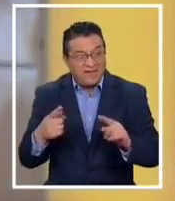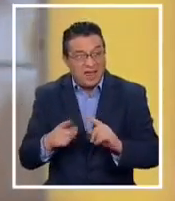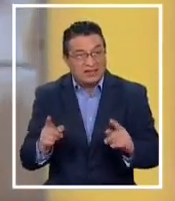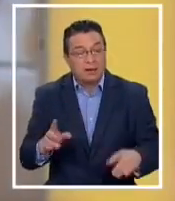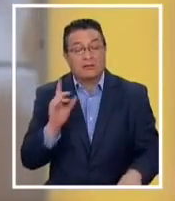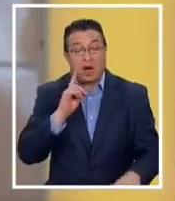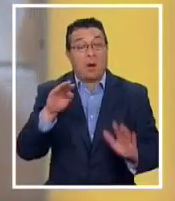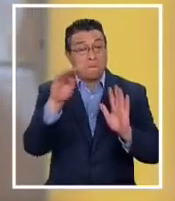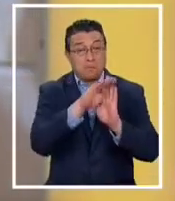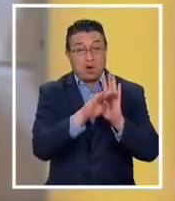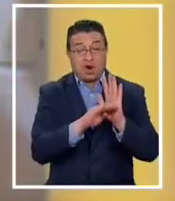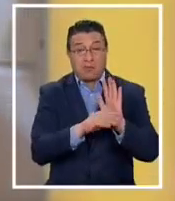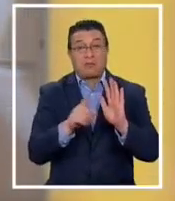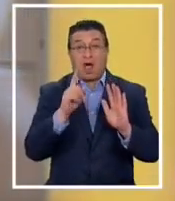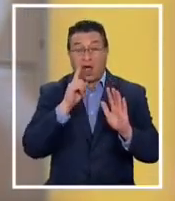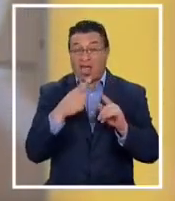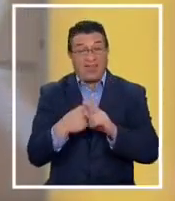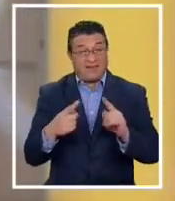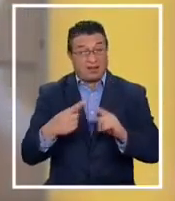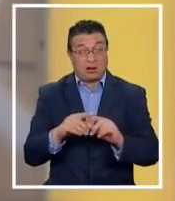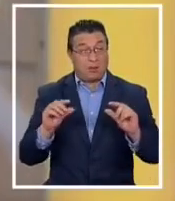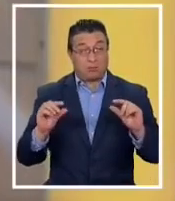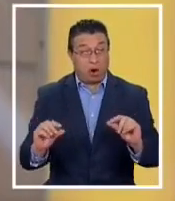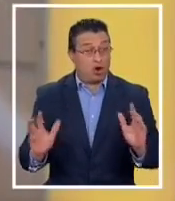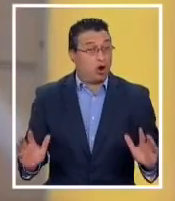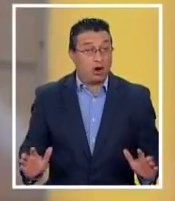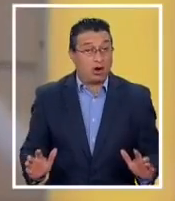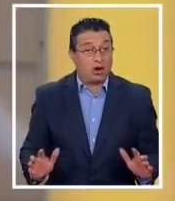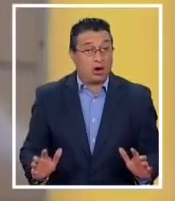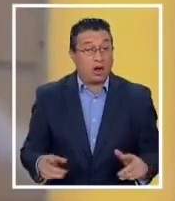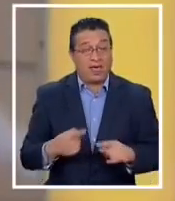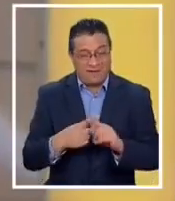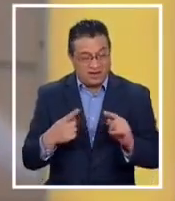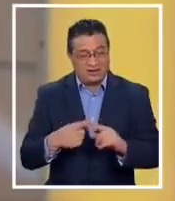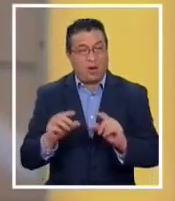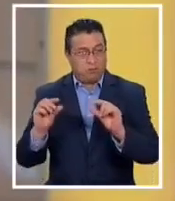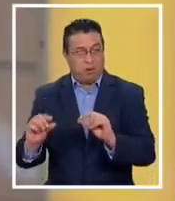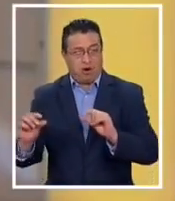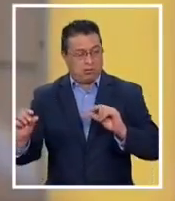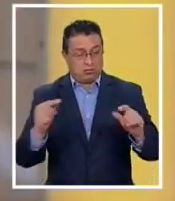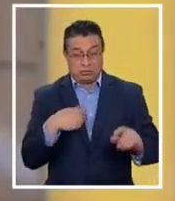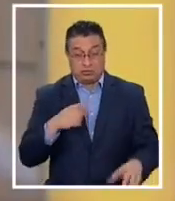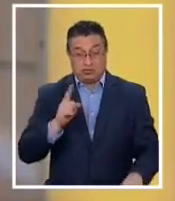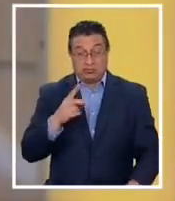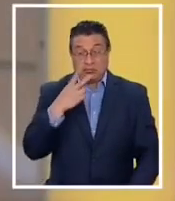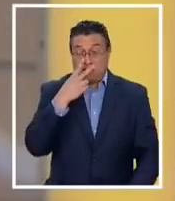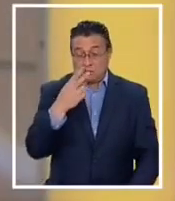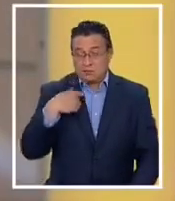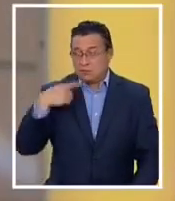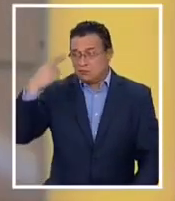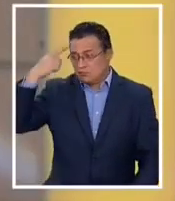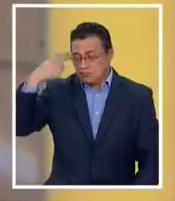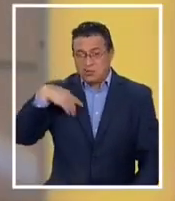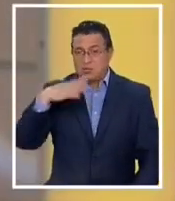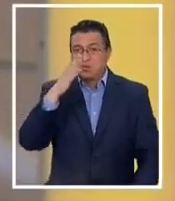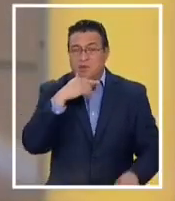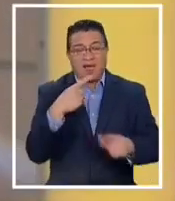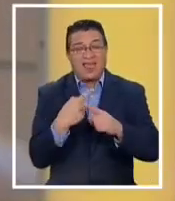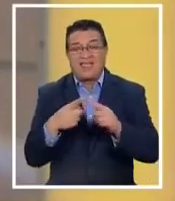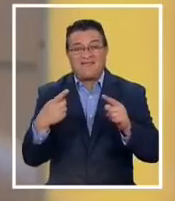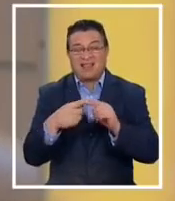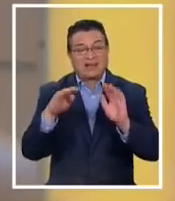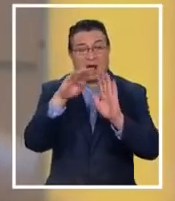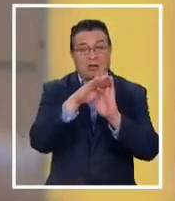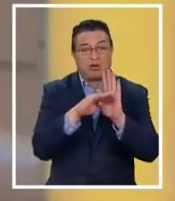que detenidos programático y de hayan diferencia interesante yo no veo cuando lo pienso ninguna diferencia programática